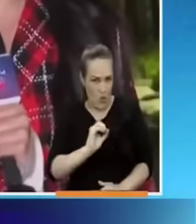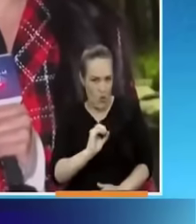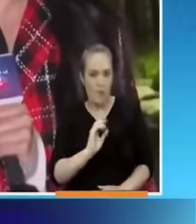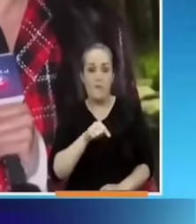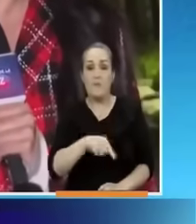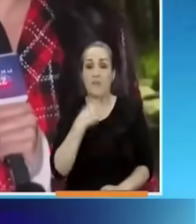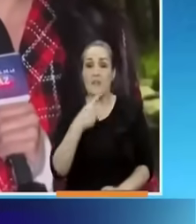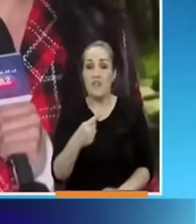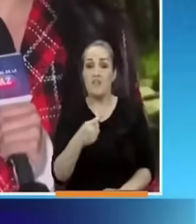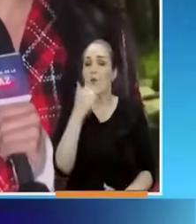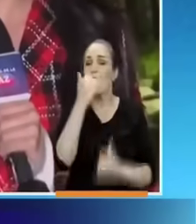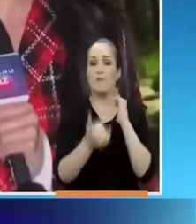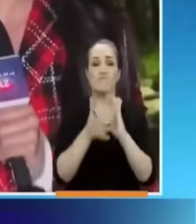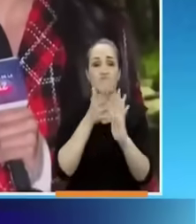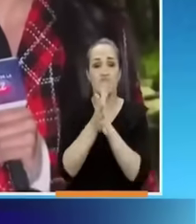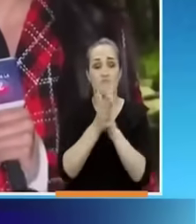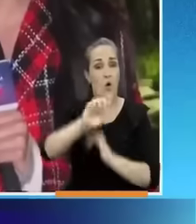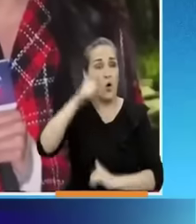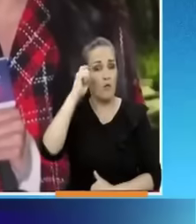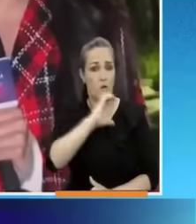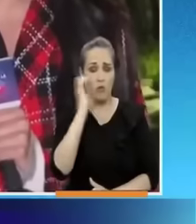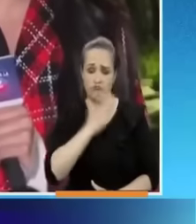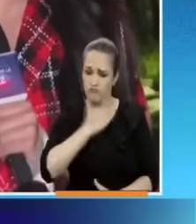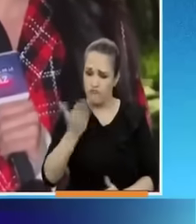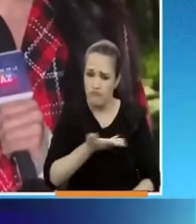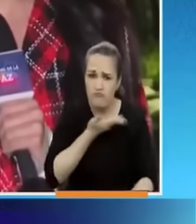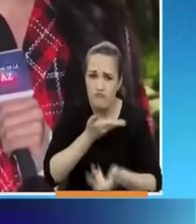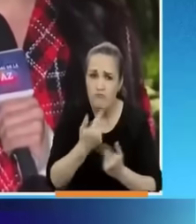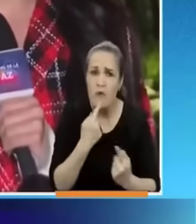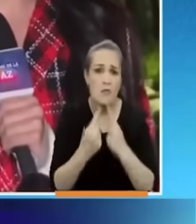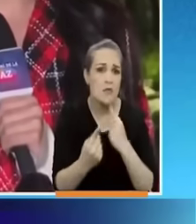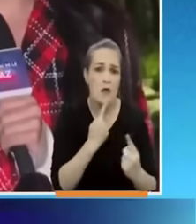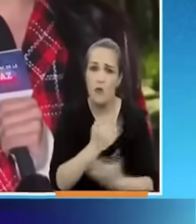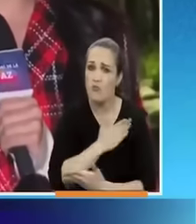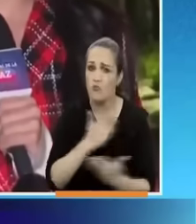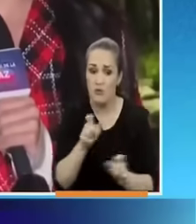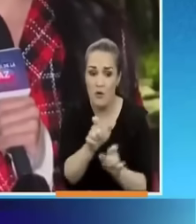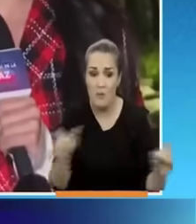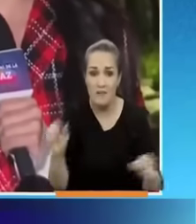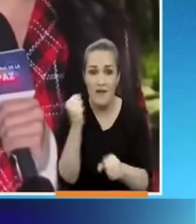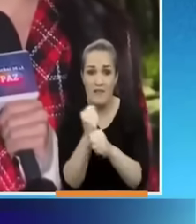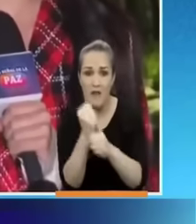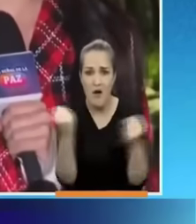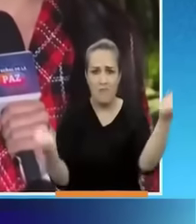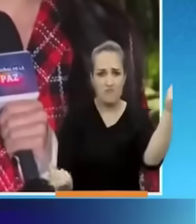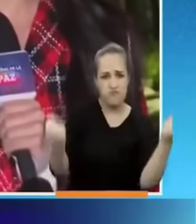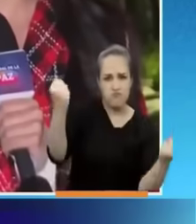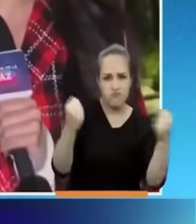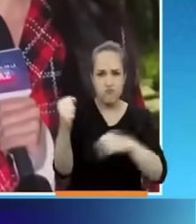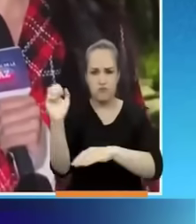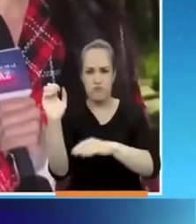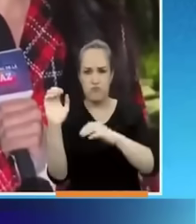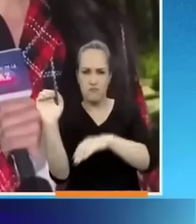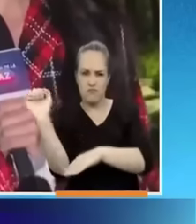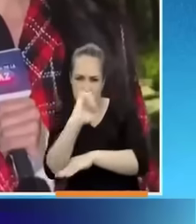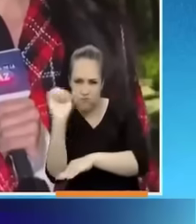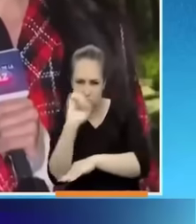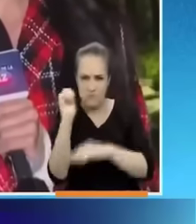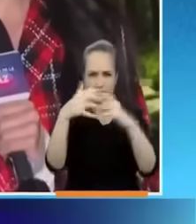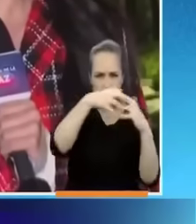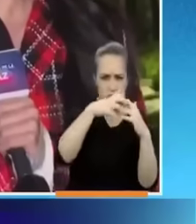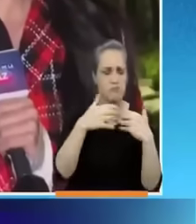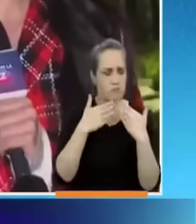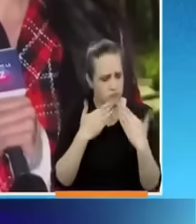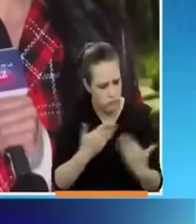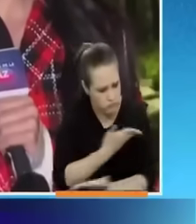y aseguró que el gobierno nacional está dispuesto a dialogar con los transportadores. Sobre la mesa pusieron los bloqueos que hay en el país,